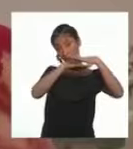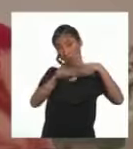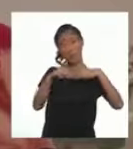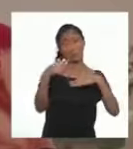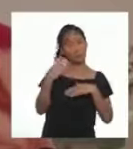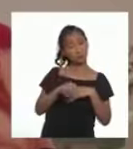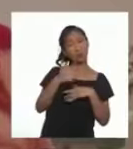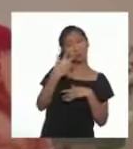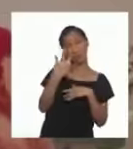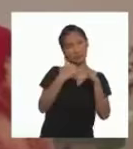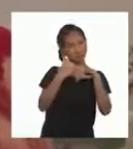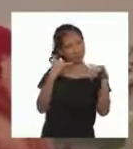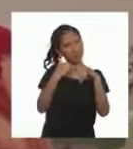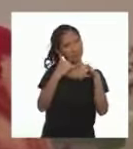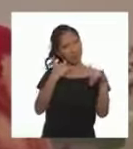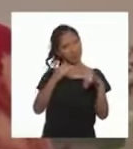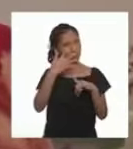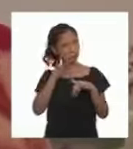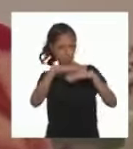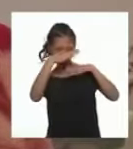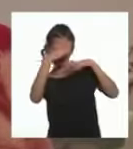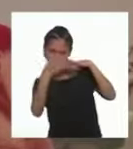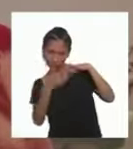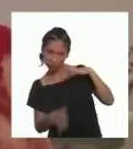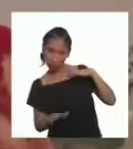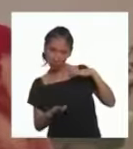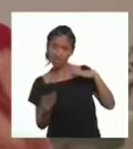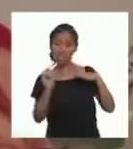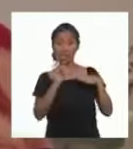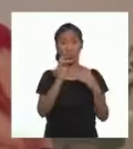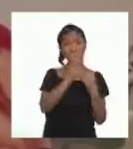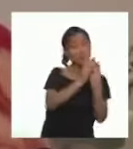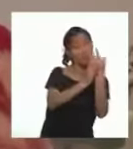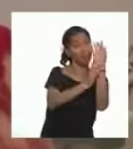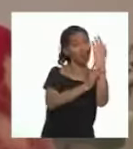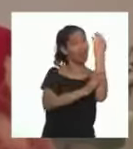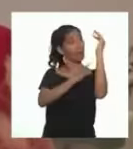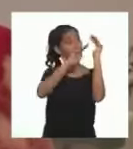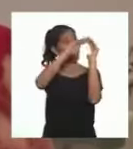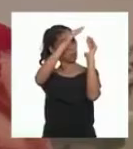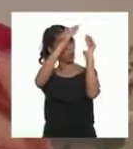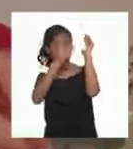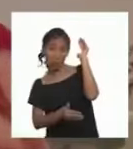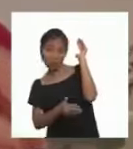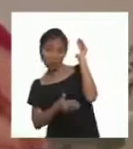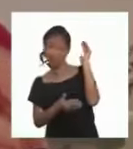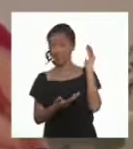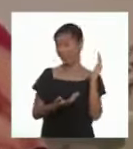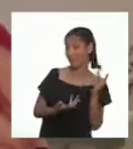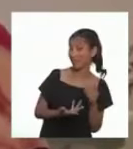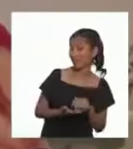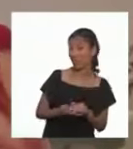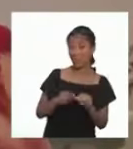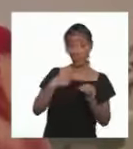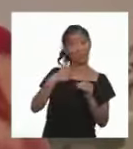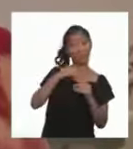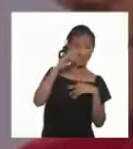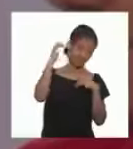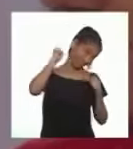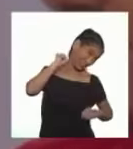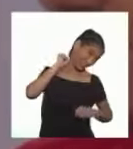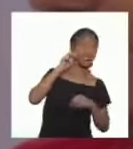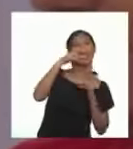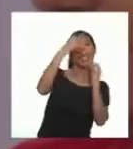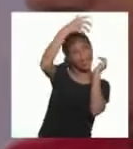unos 3 metros, más o menos. Como la altura del árbol donde vive Martina. Oh. Ahí fue donde me bañé.